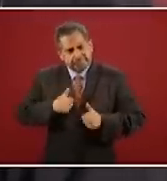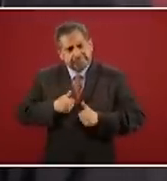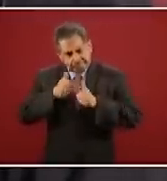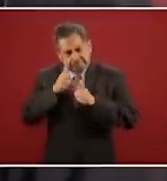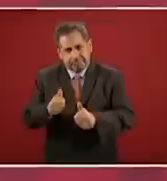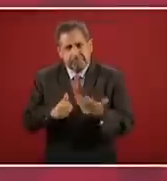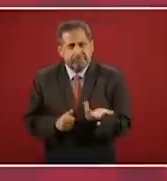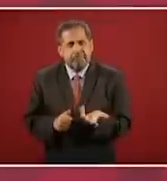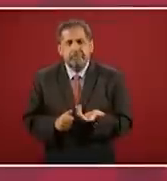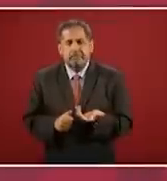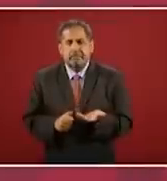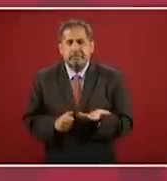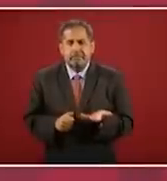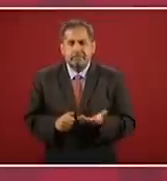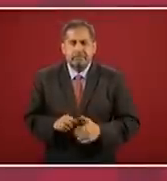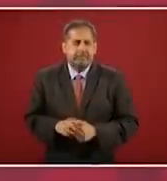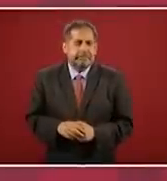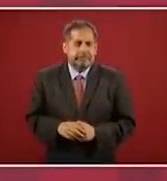no es